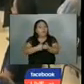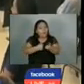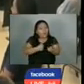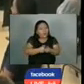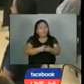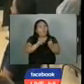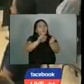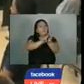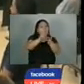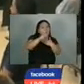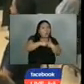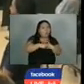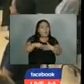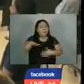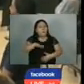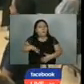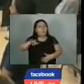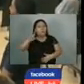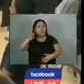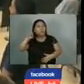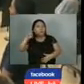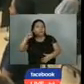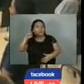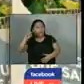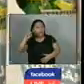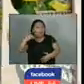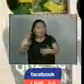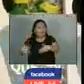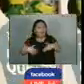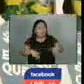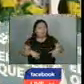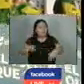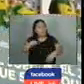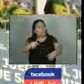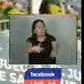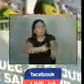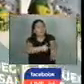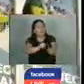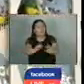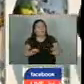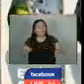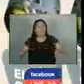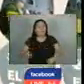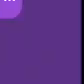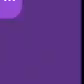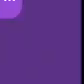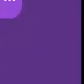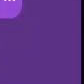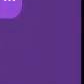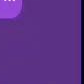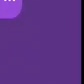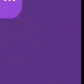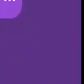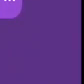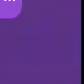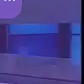sostenibilidad de los programas como ludotecas, entre otros del Hospital Benjamín Blum. Aldair Tadeo